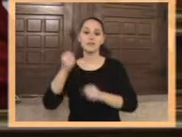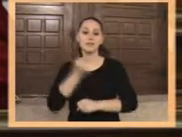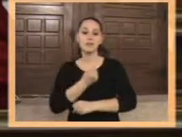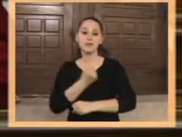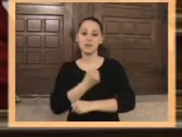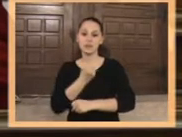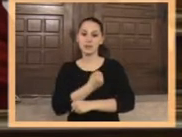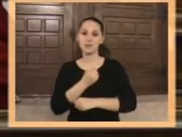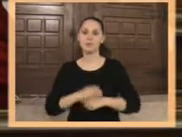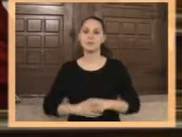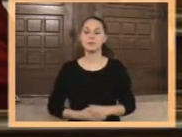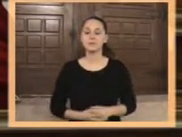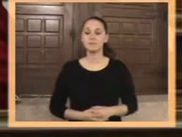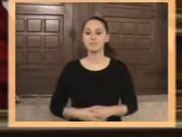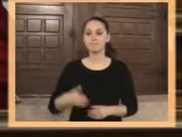El